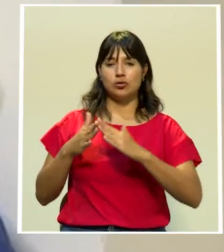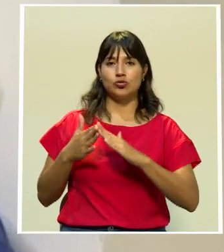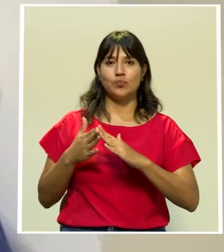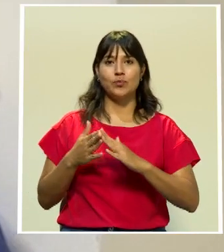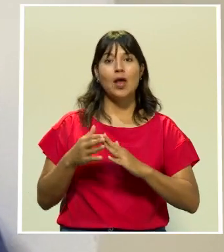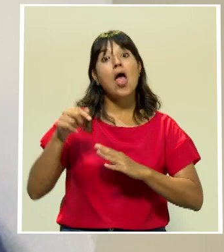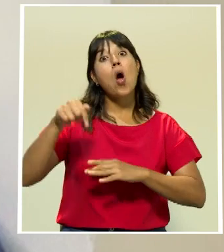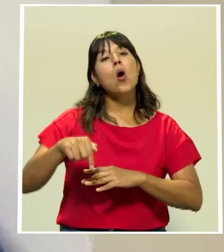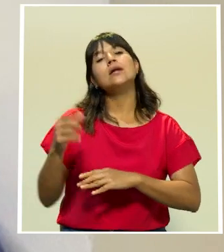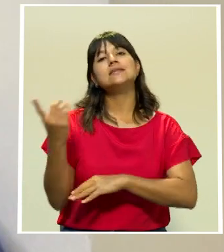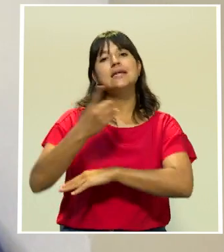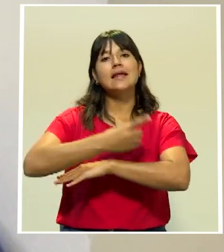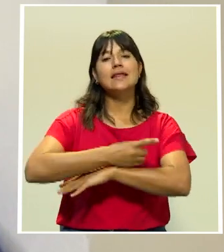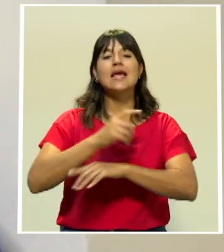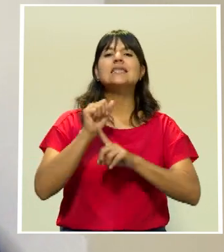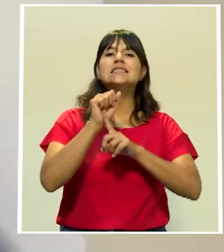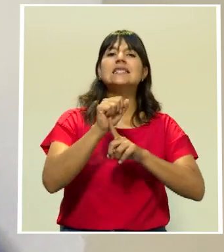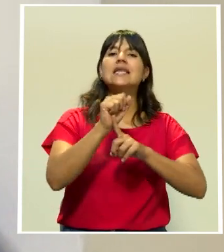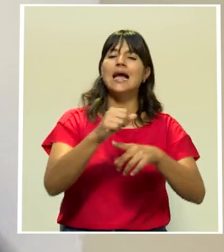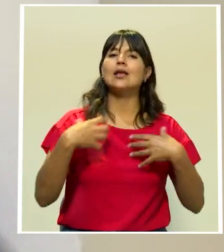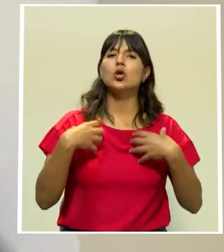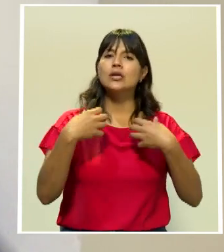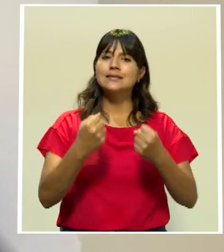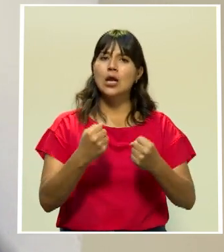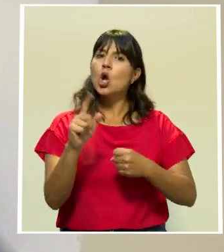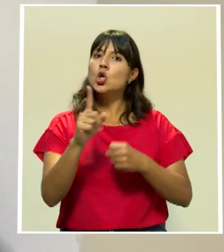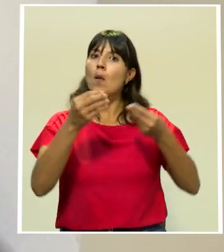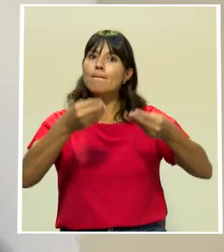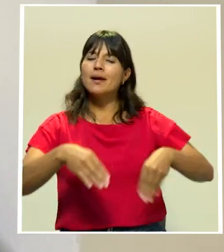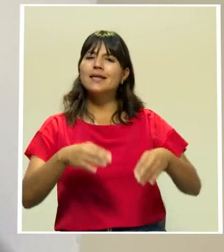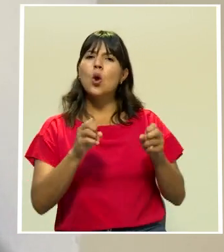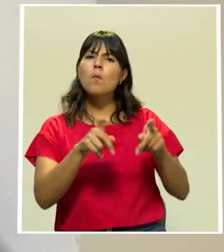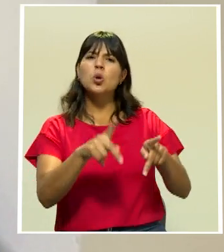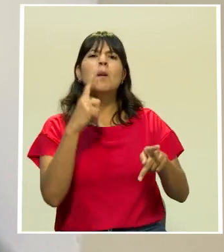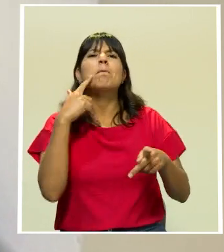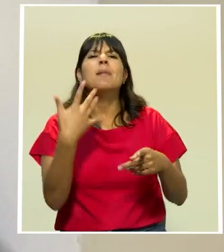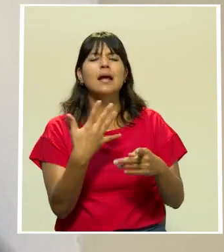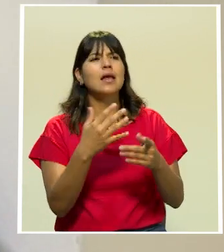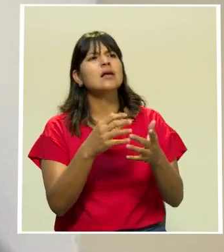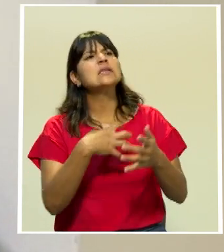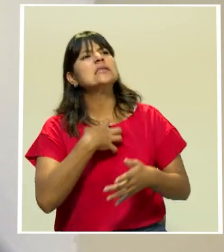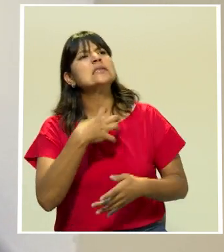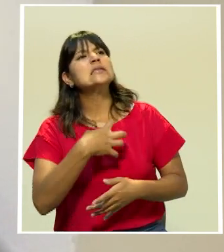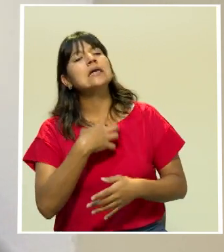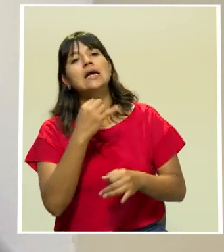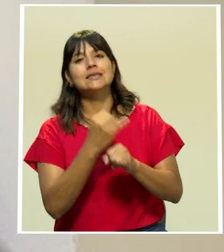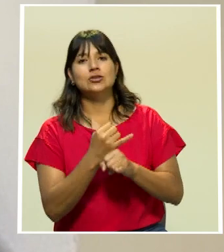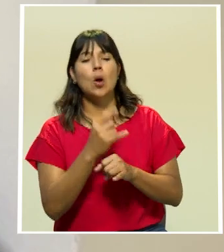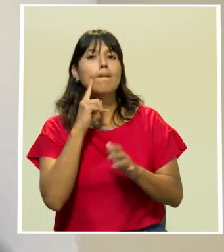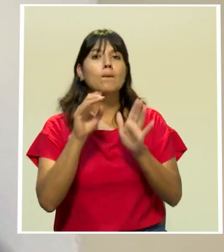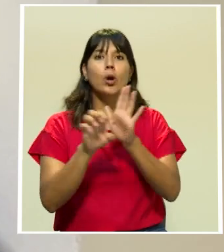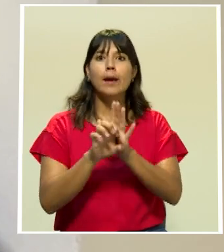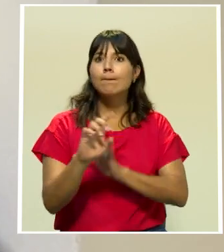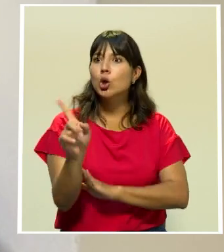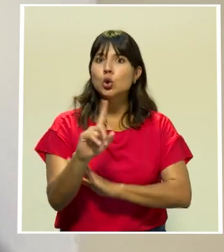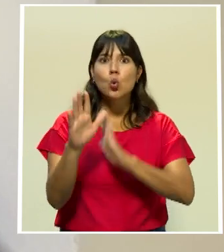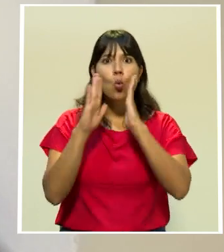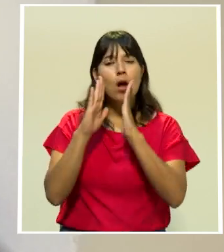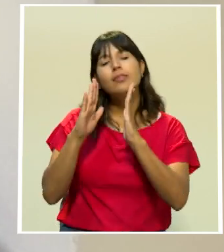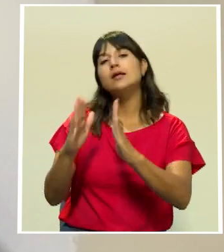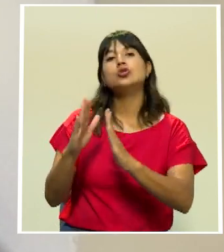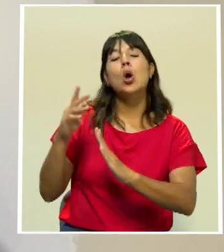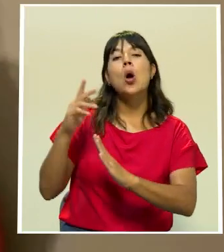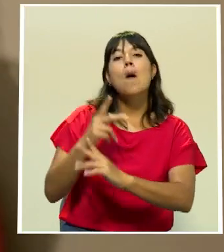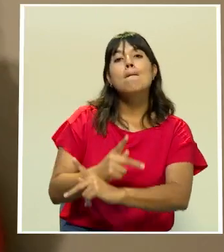este día los sindicatos de salud no perdieron la oportunidad para realizar una serie de reclamos a la institución, como la no cobertura de la póliza